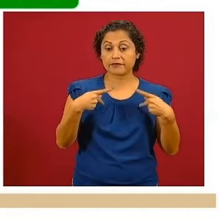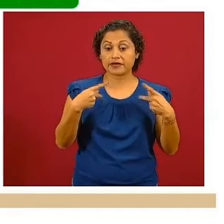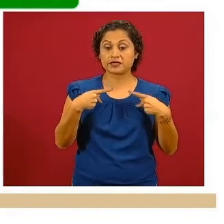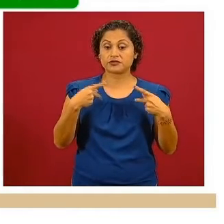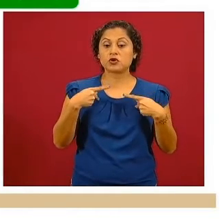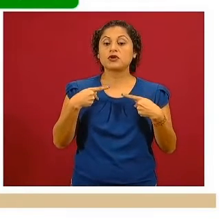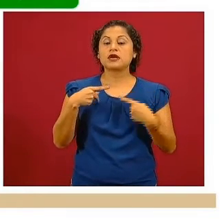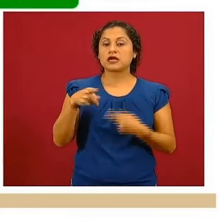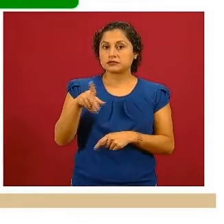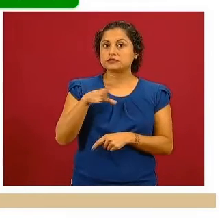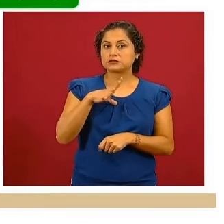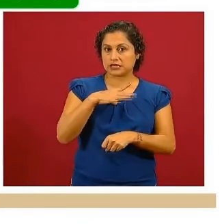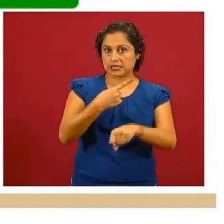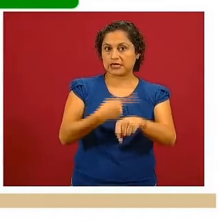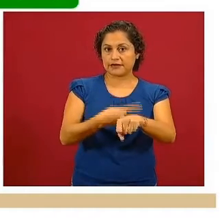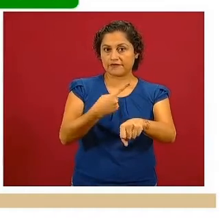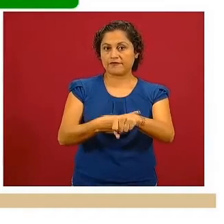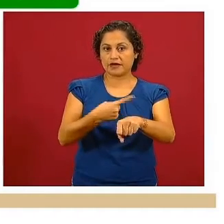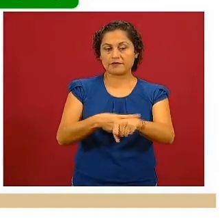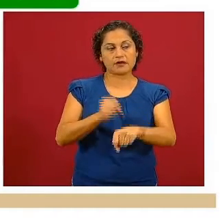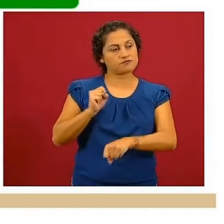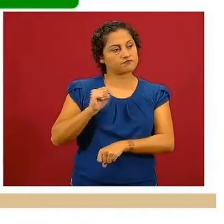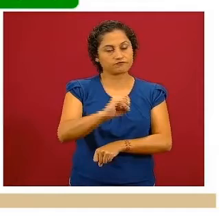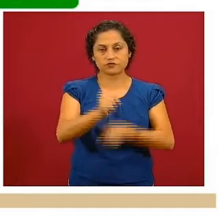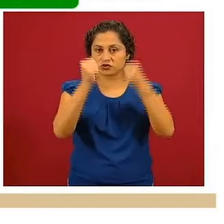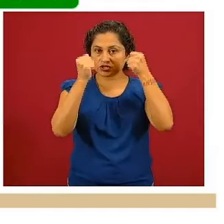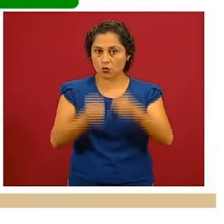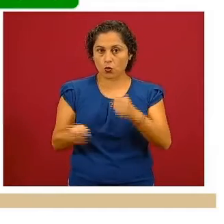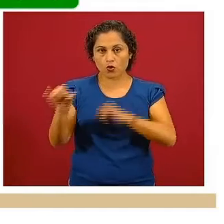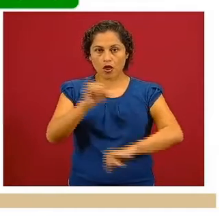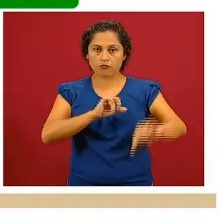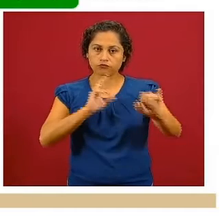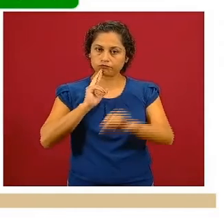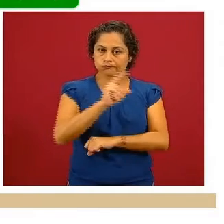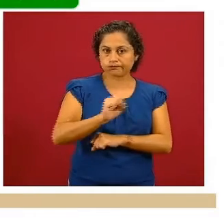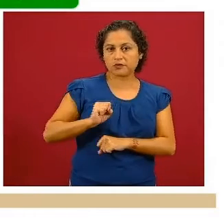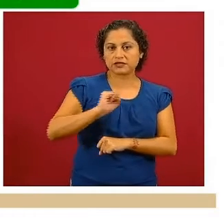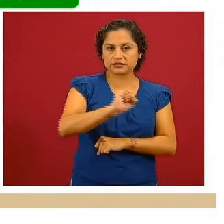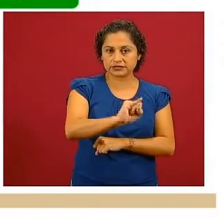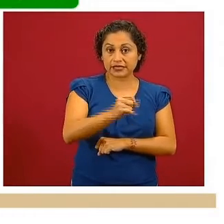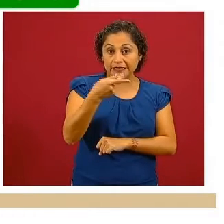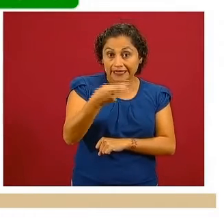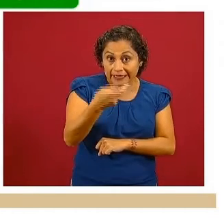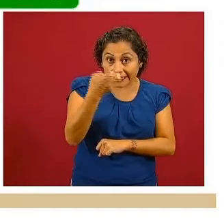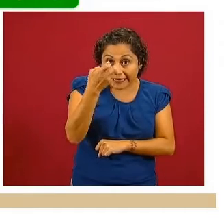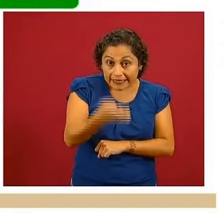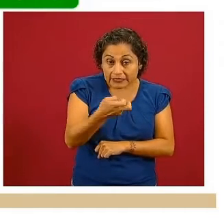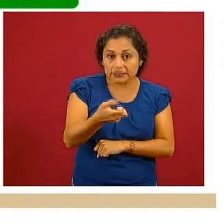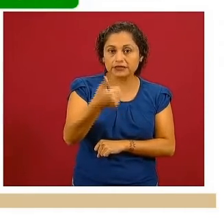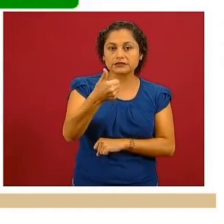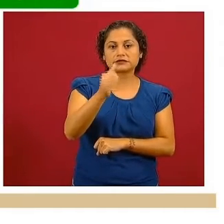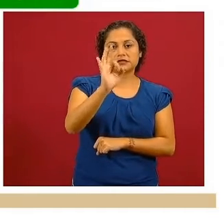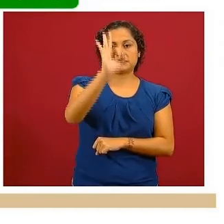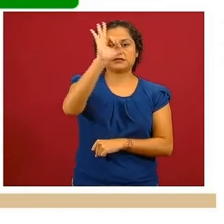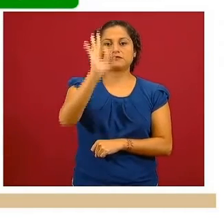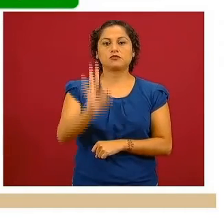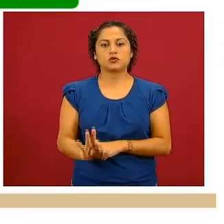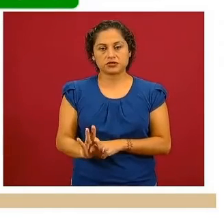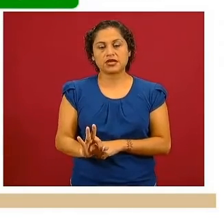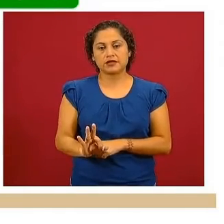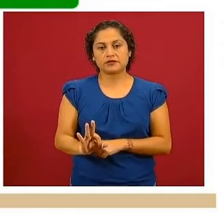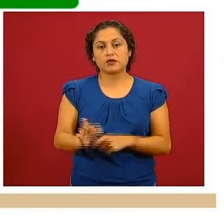tenido COVID-19, son casos confirmados por laboratorio, solo el 6% son los casos o